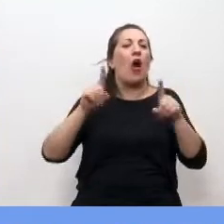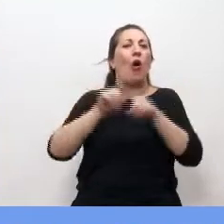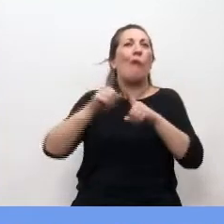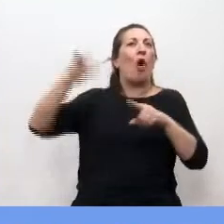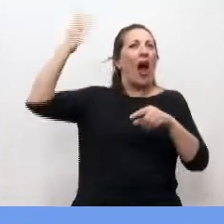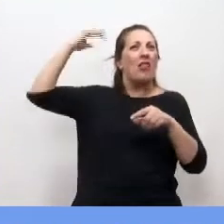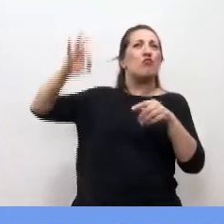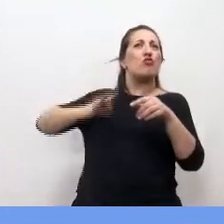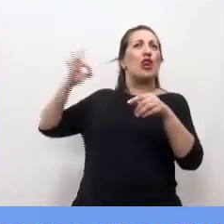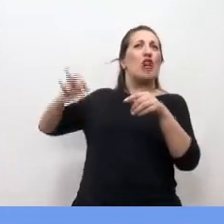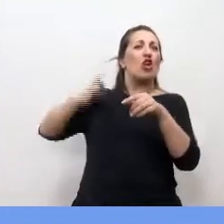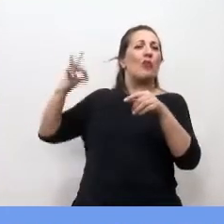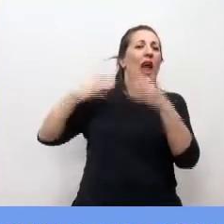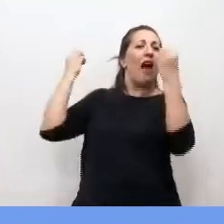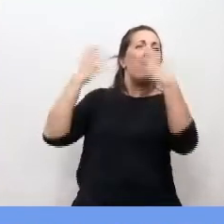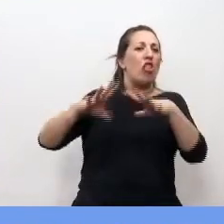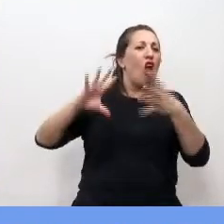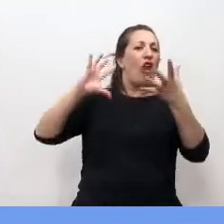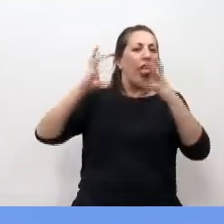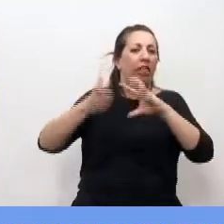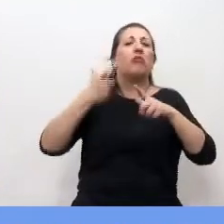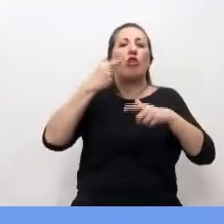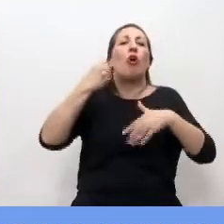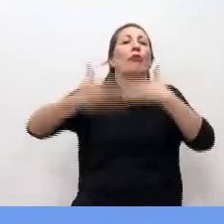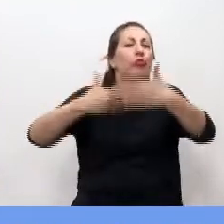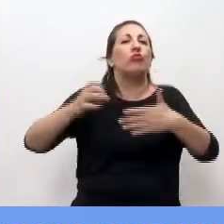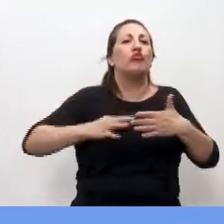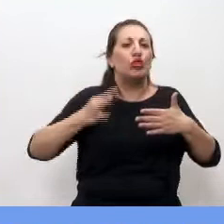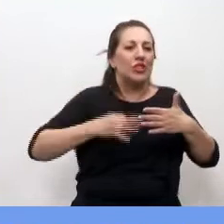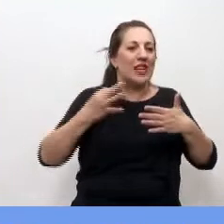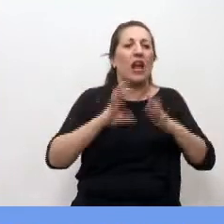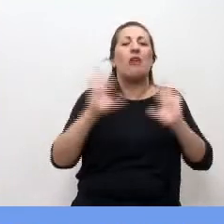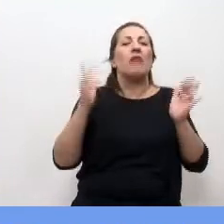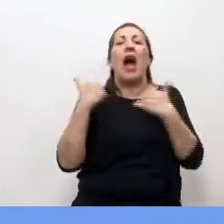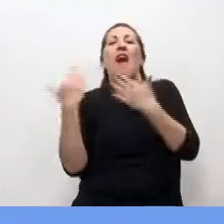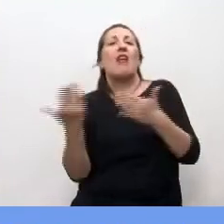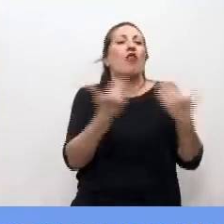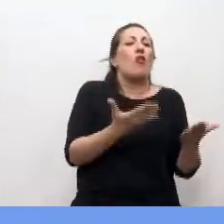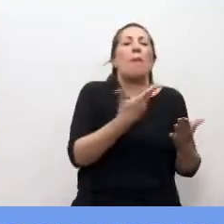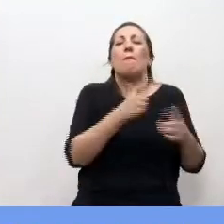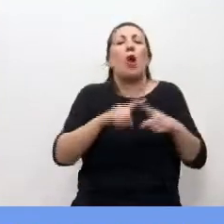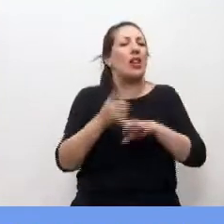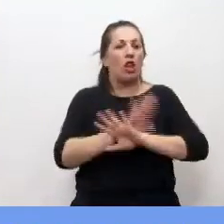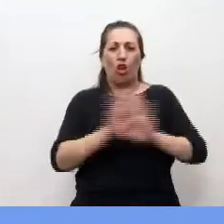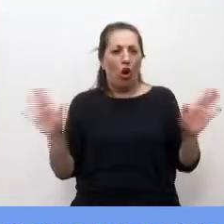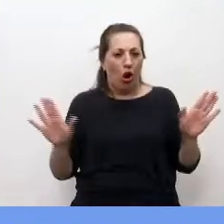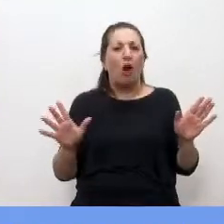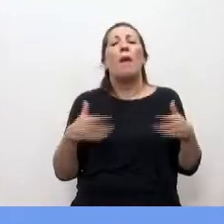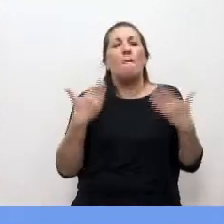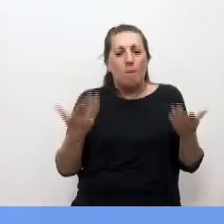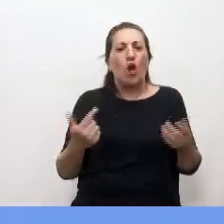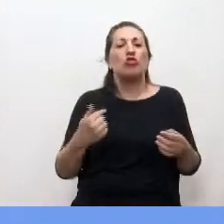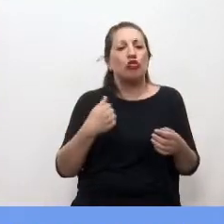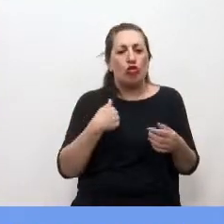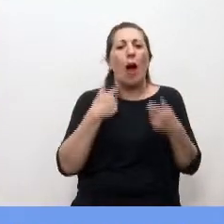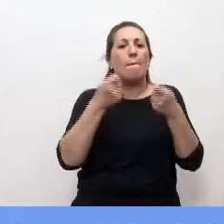de abandono absoluto sin ningún tipo de batería política por eso acompaño y acompañaremos esta ley